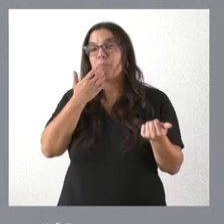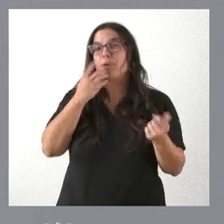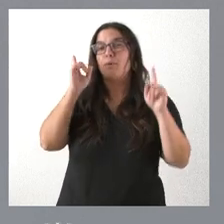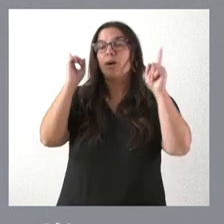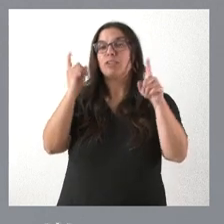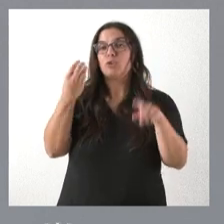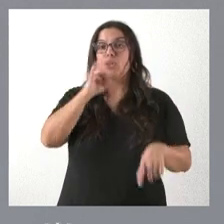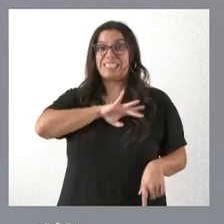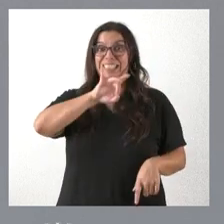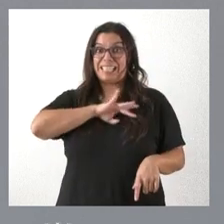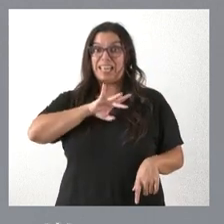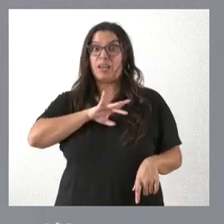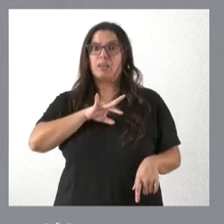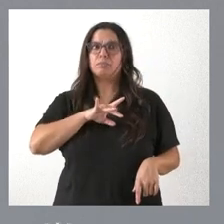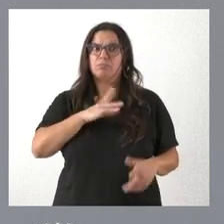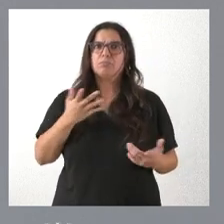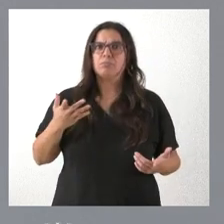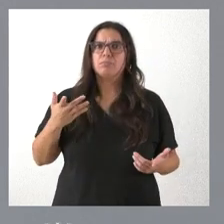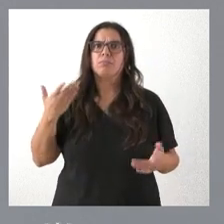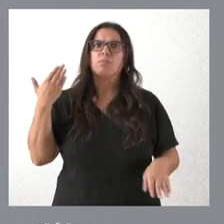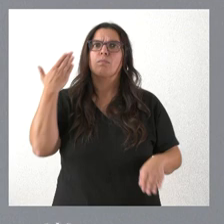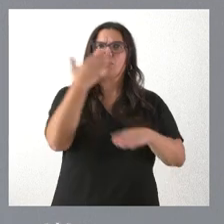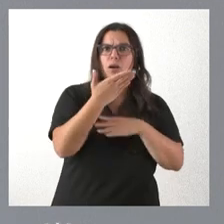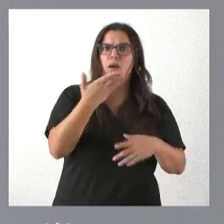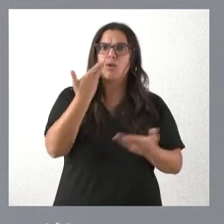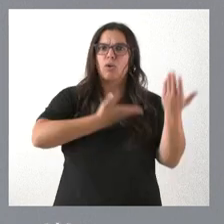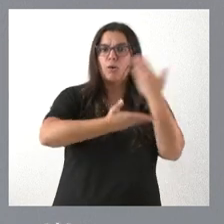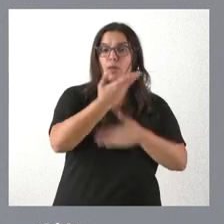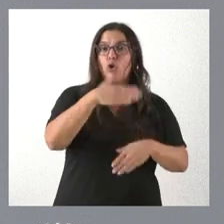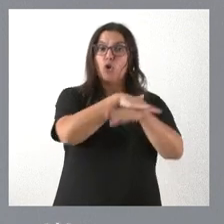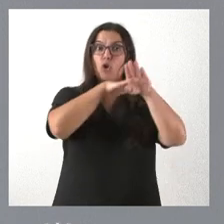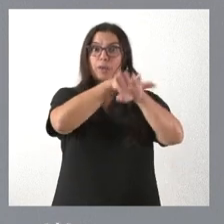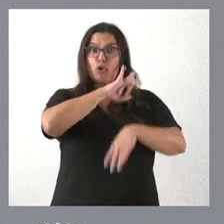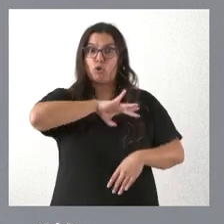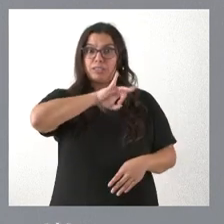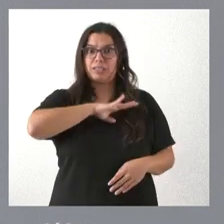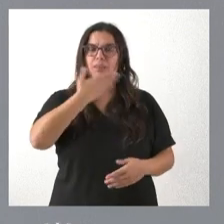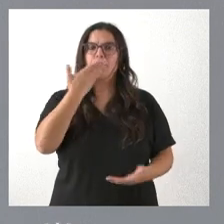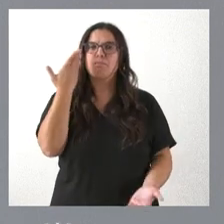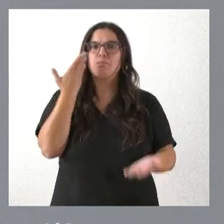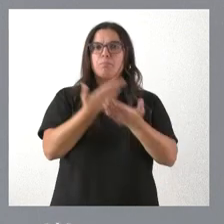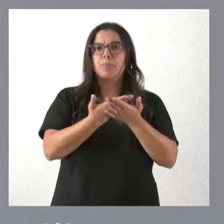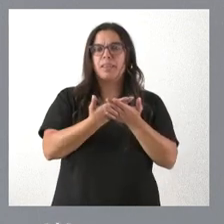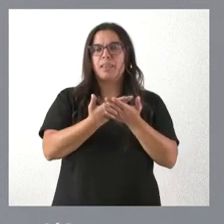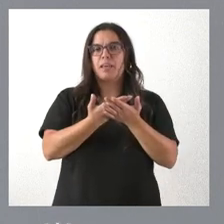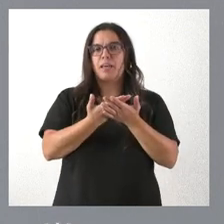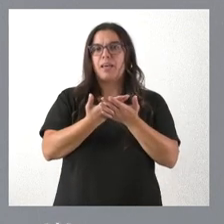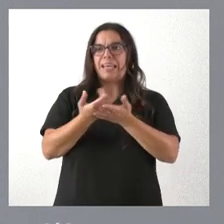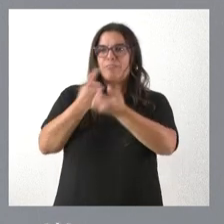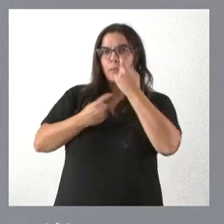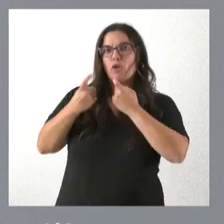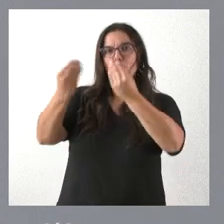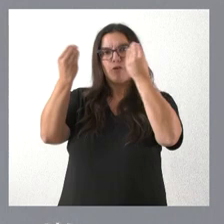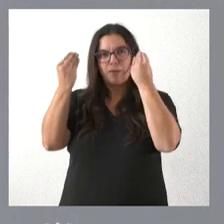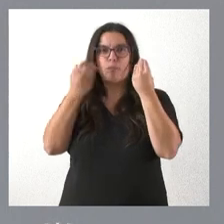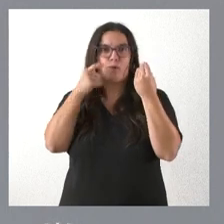así ha sido hay una coloración muy intensa donde a veces el gobierno de chile pidió información información a Castilla y leones